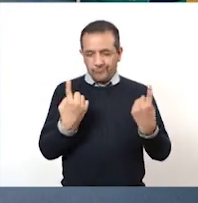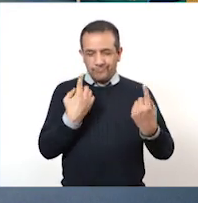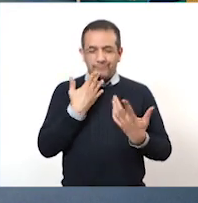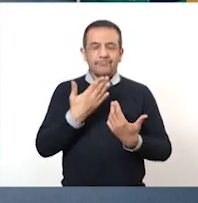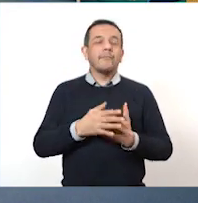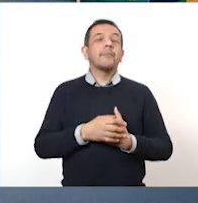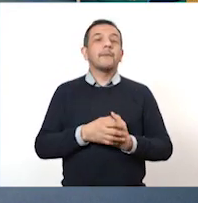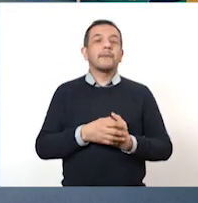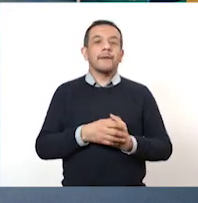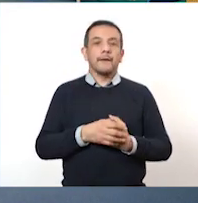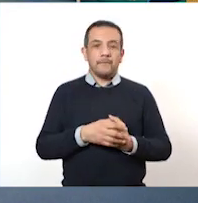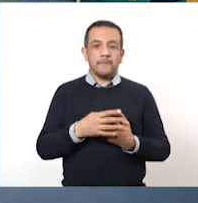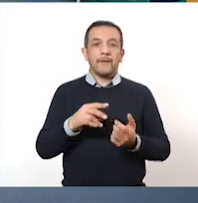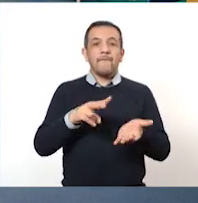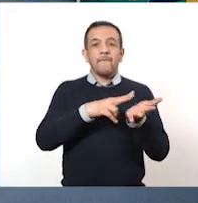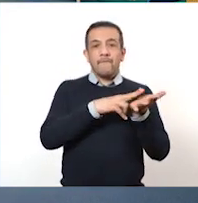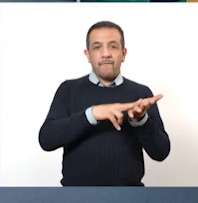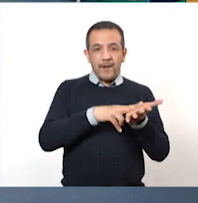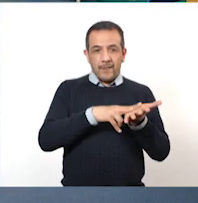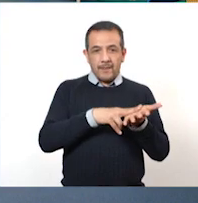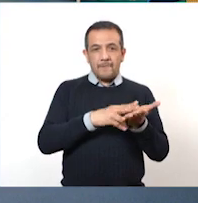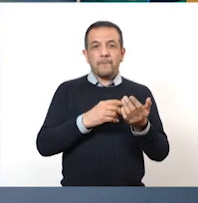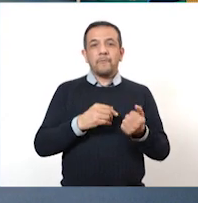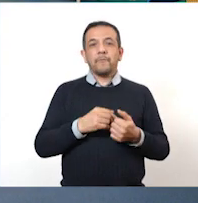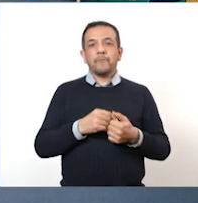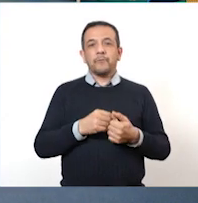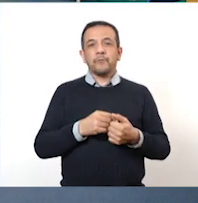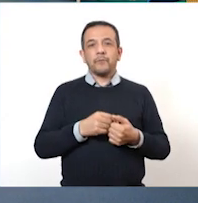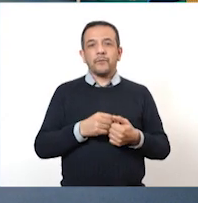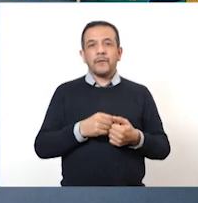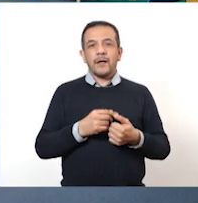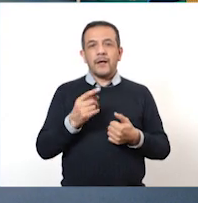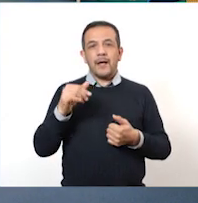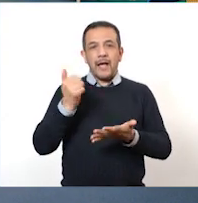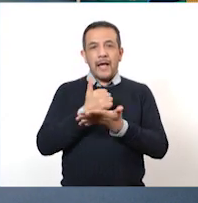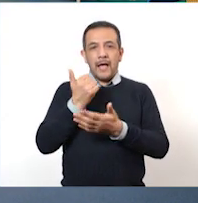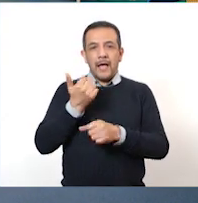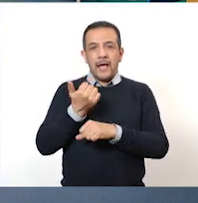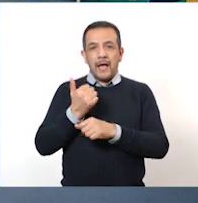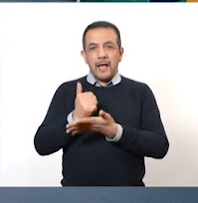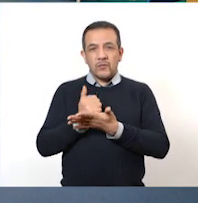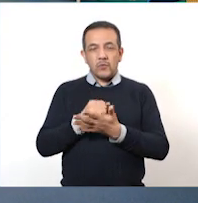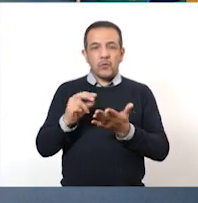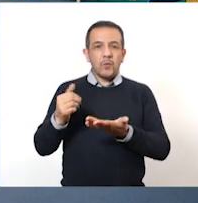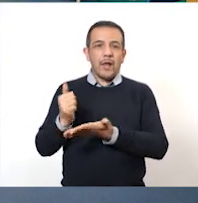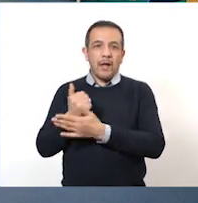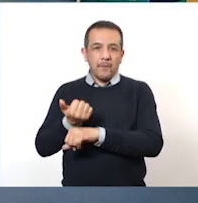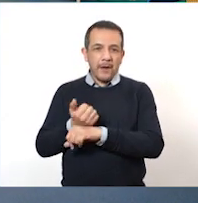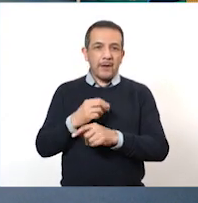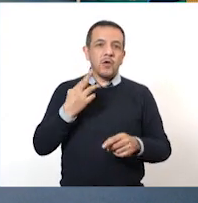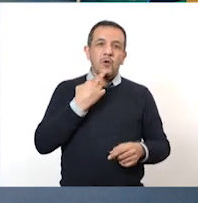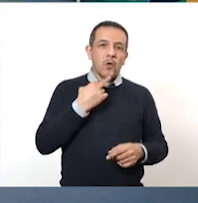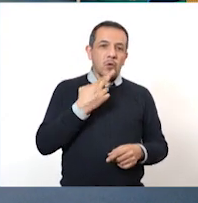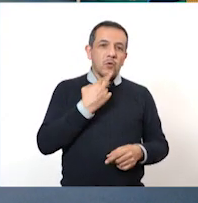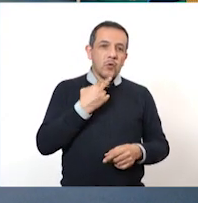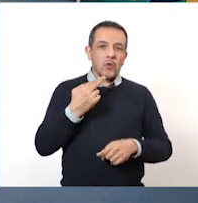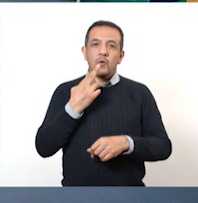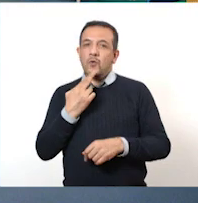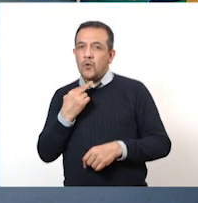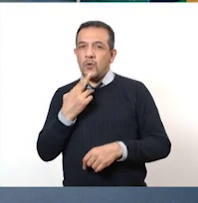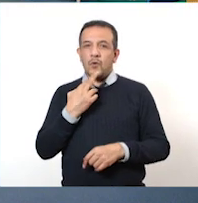Uno. Bien. Verde. Eso es. Azul. Amarillo. Rojo.